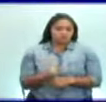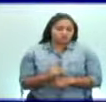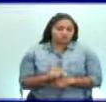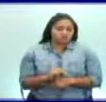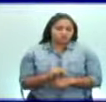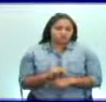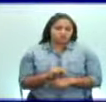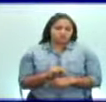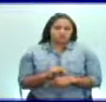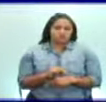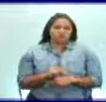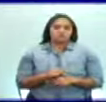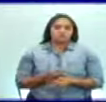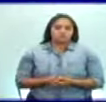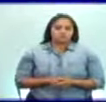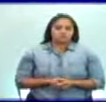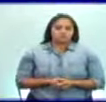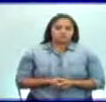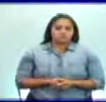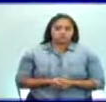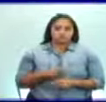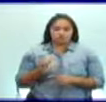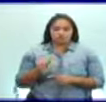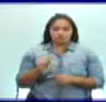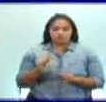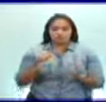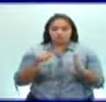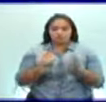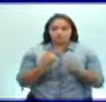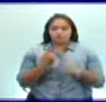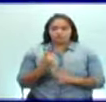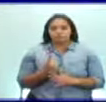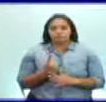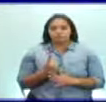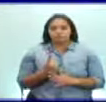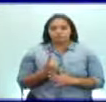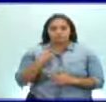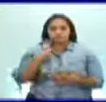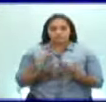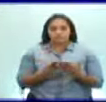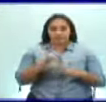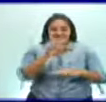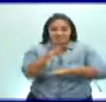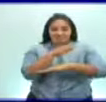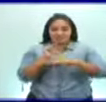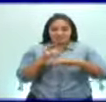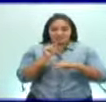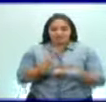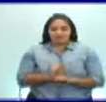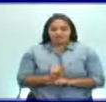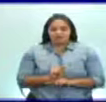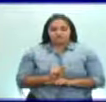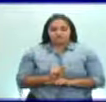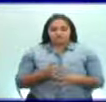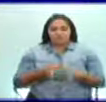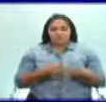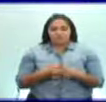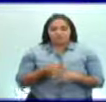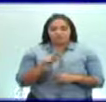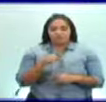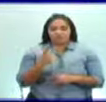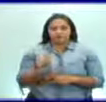una actividad 1.1 representar gráficamente estas tres funciones y analizar sus propiedades para que sirva de complemento a la actividad.